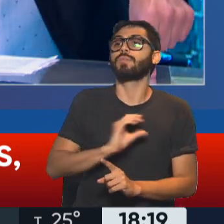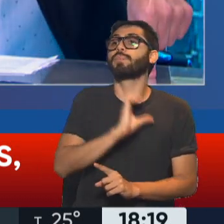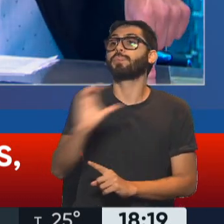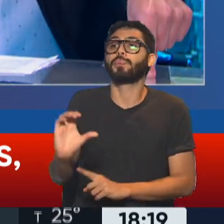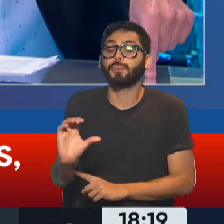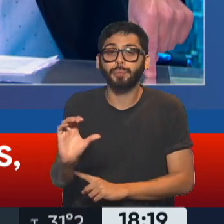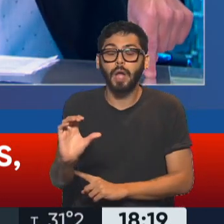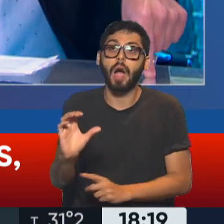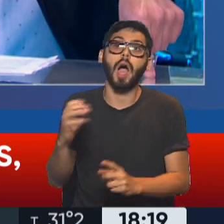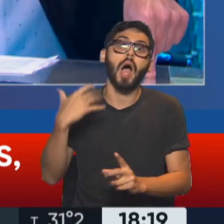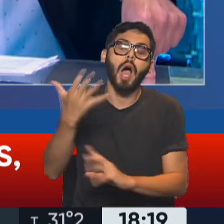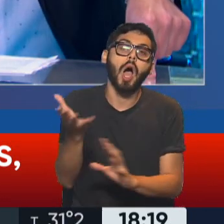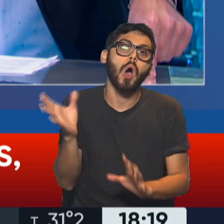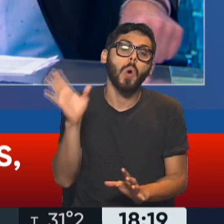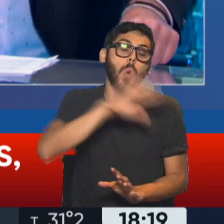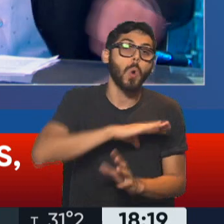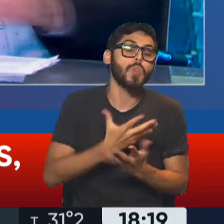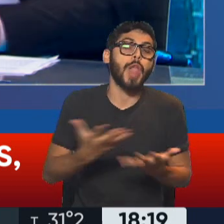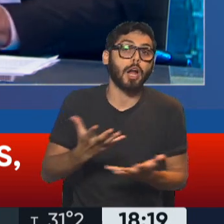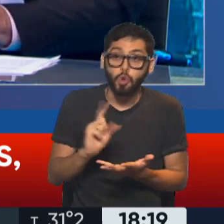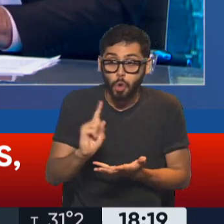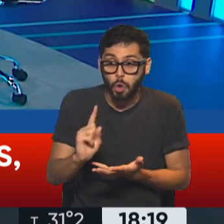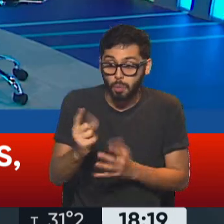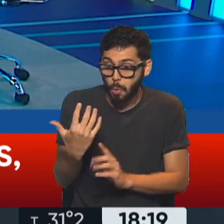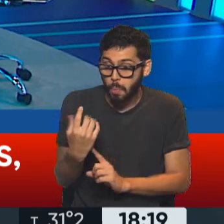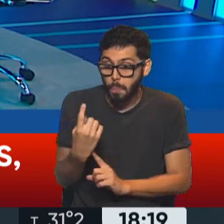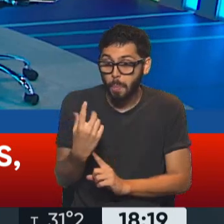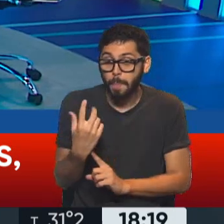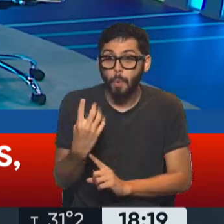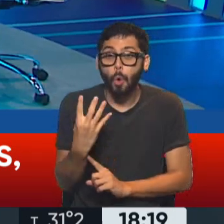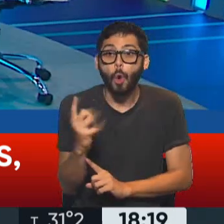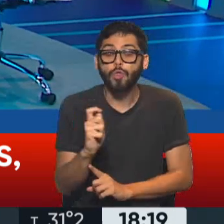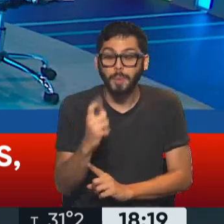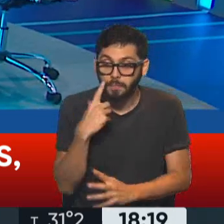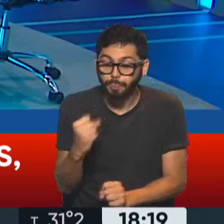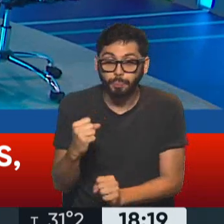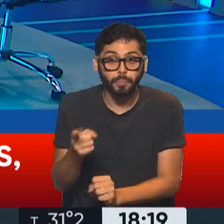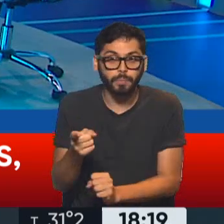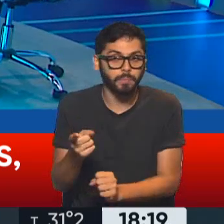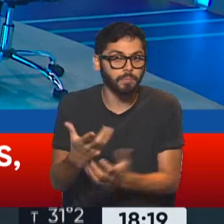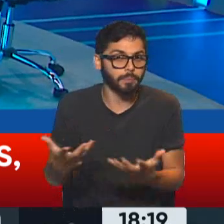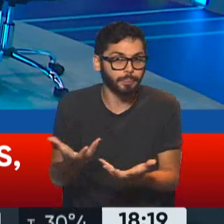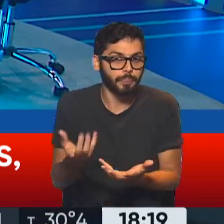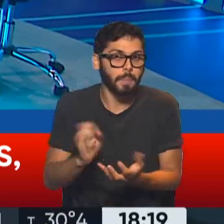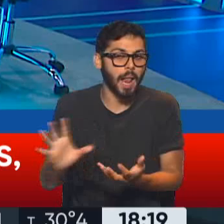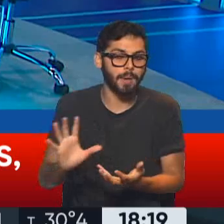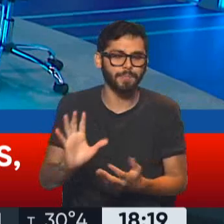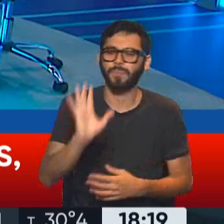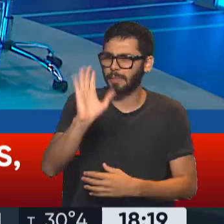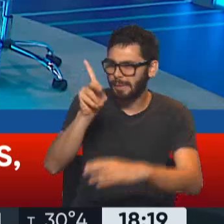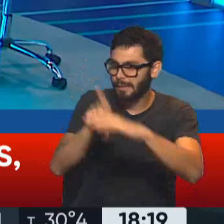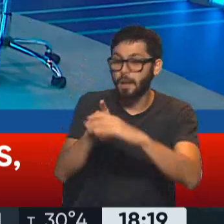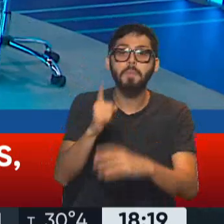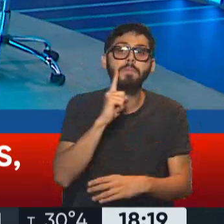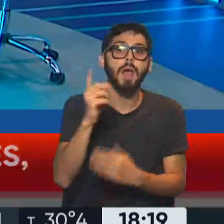En menos de un año vos ya se había dilapidado toda esa plata. Les hago un parate. Escuchamos a Martín Guzmán y seguimos analizando este acuerdo